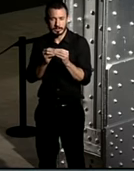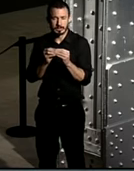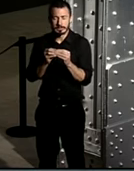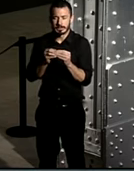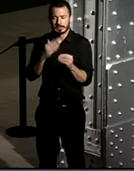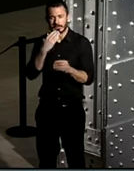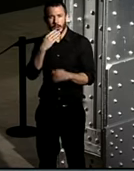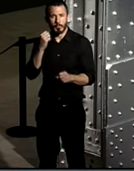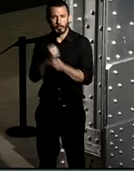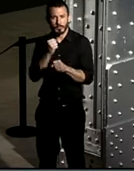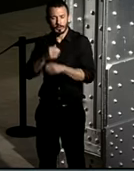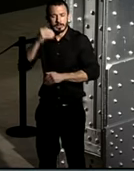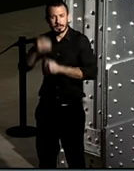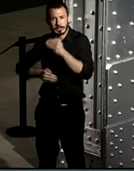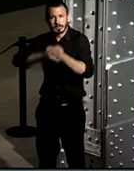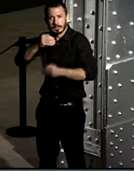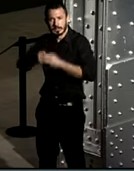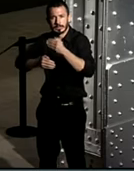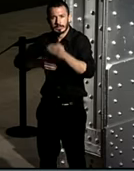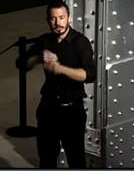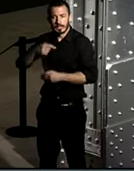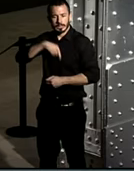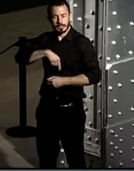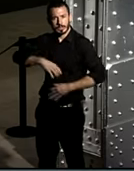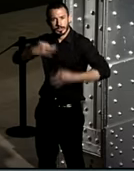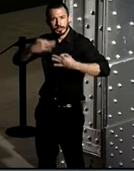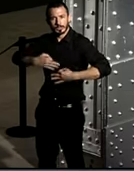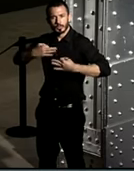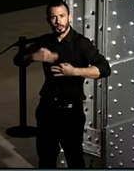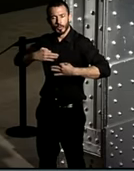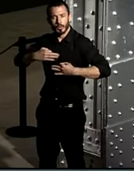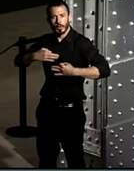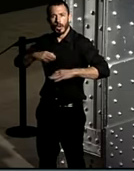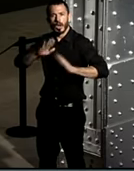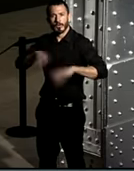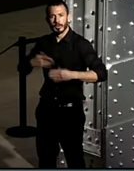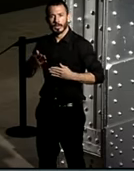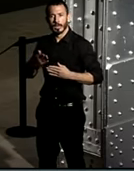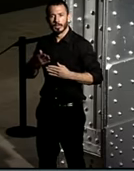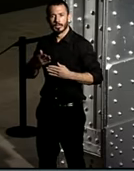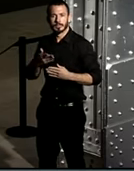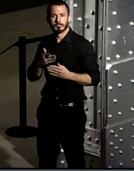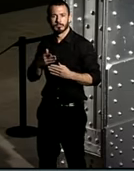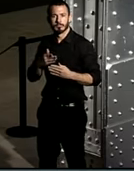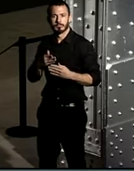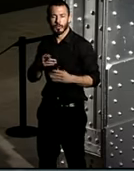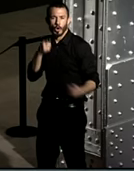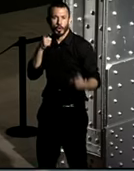y más seguro te puedes llegar a sentir, eso lo que te conduce es a marcarte nuevas